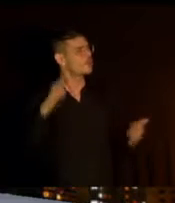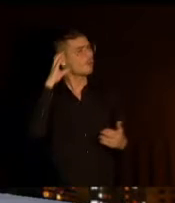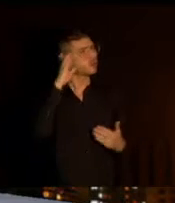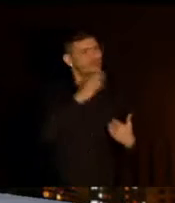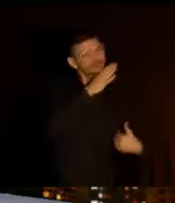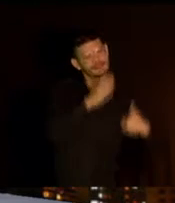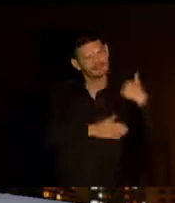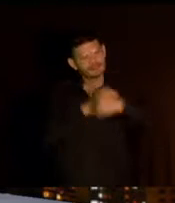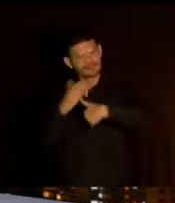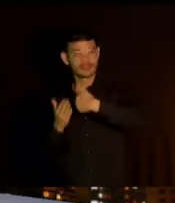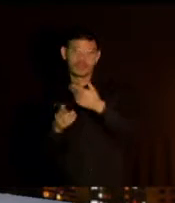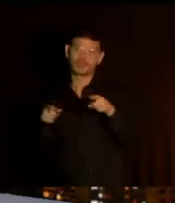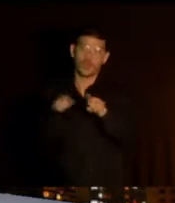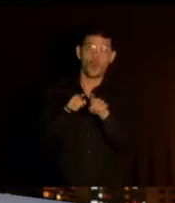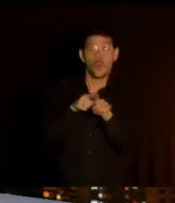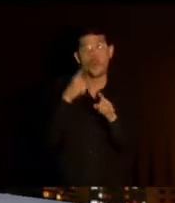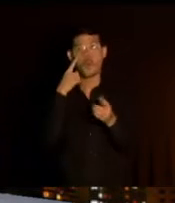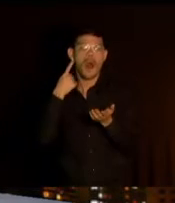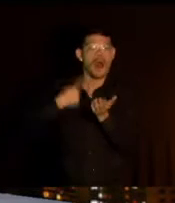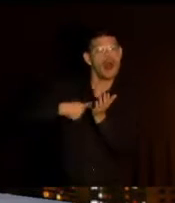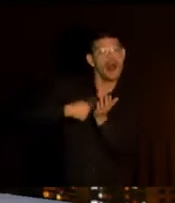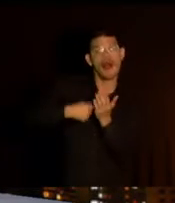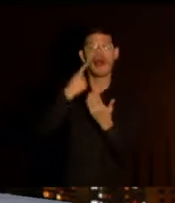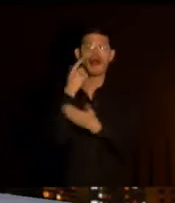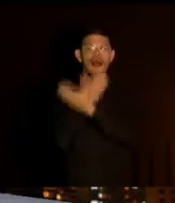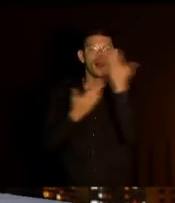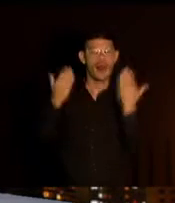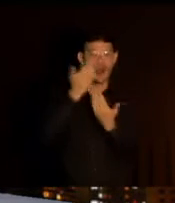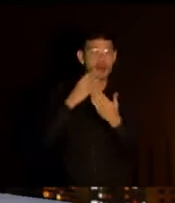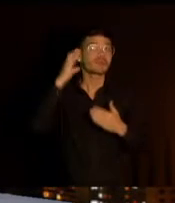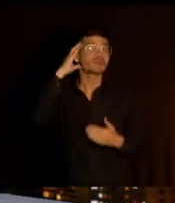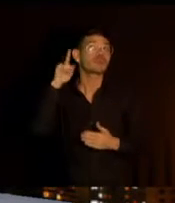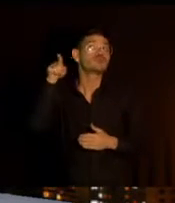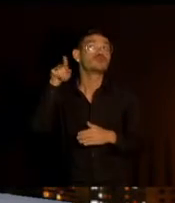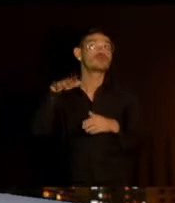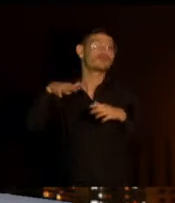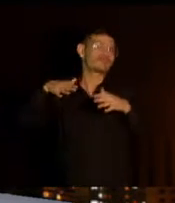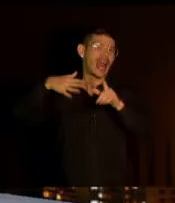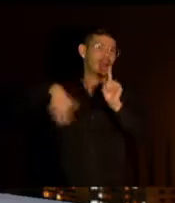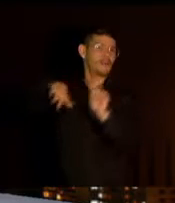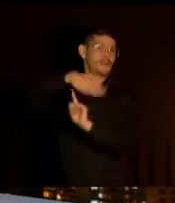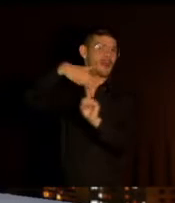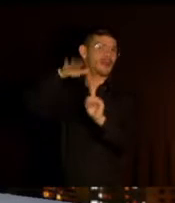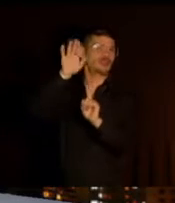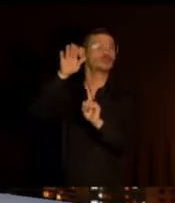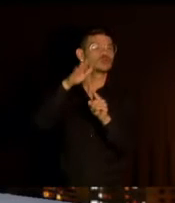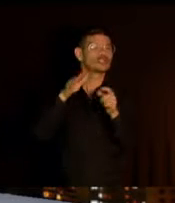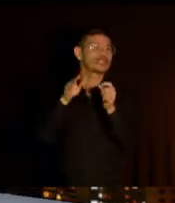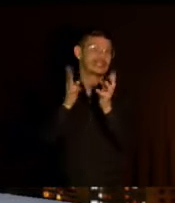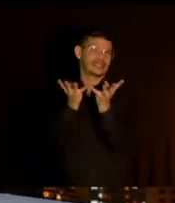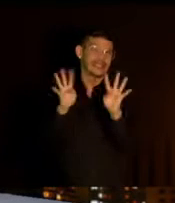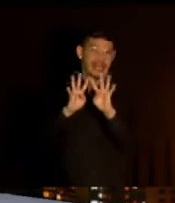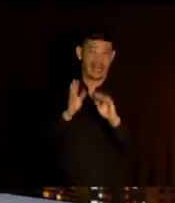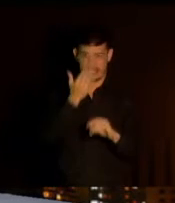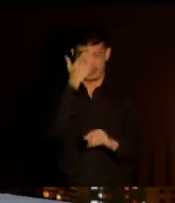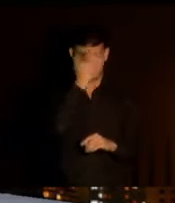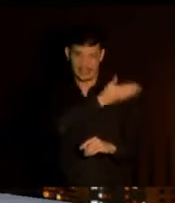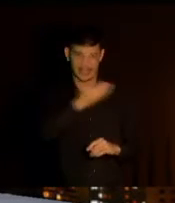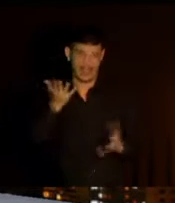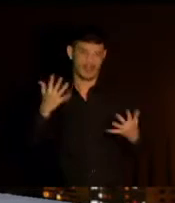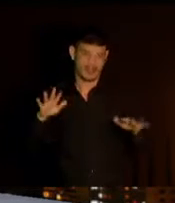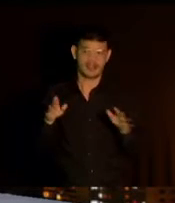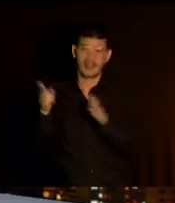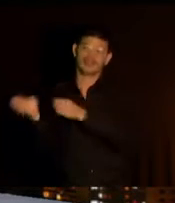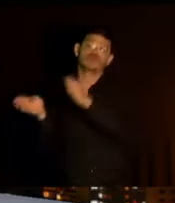y cómo está el ambiente en el Senado? Bueno, ya se conoce que en la plenaria de Cámara se va a tener un